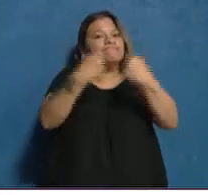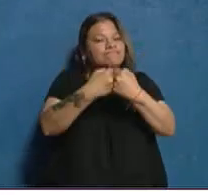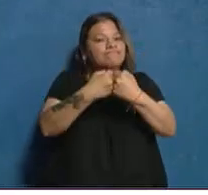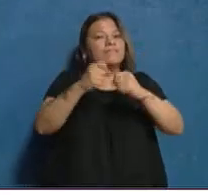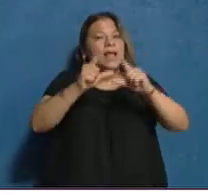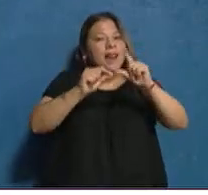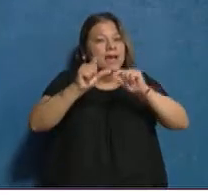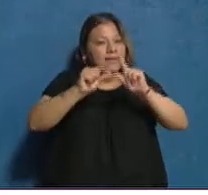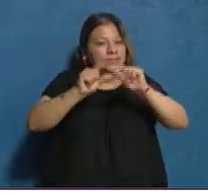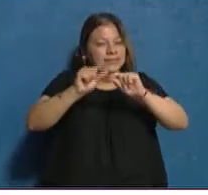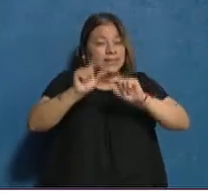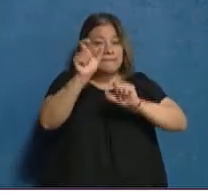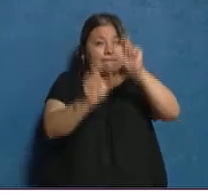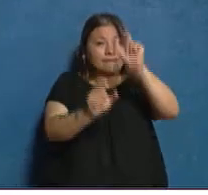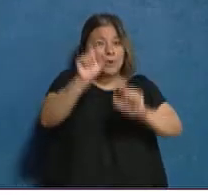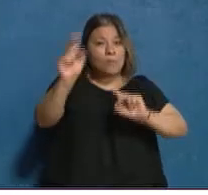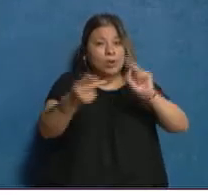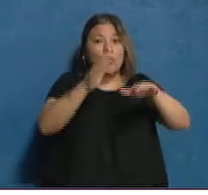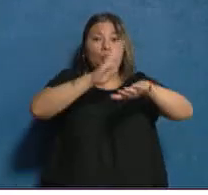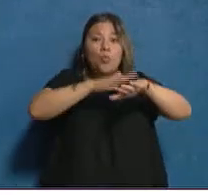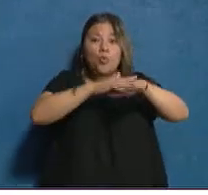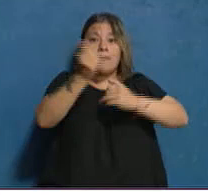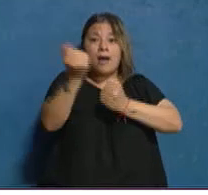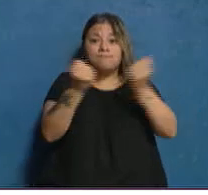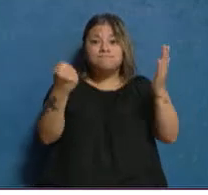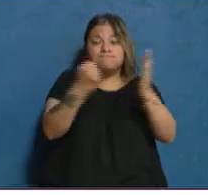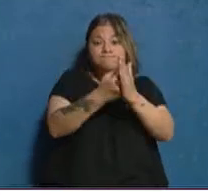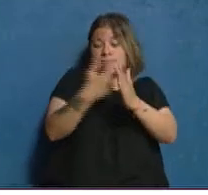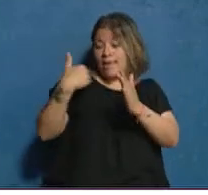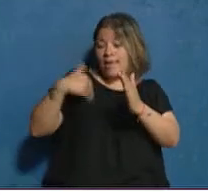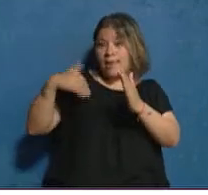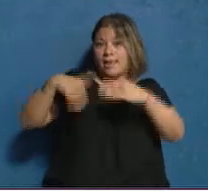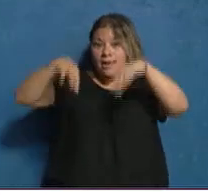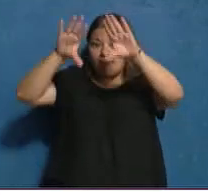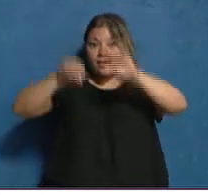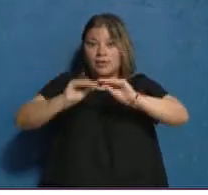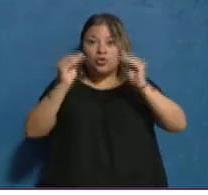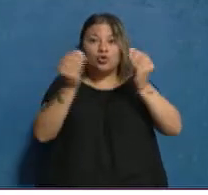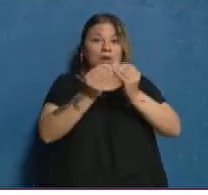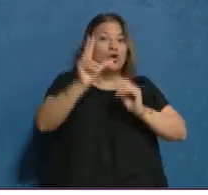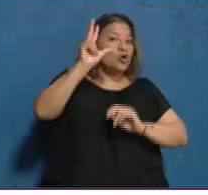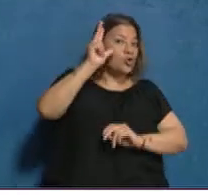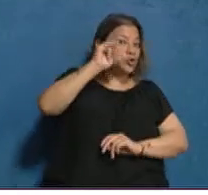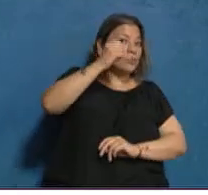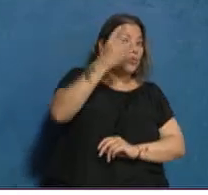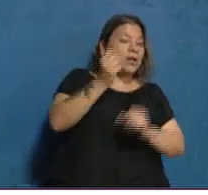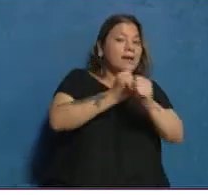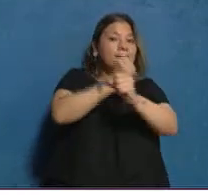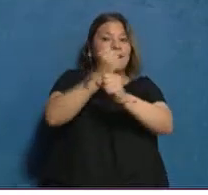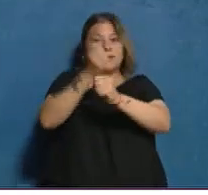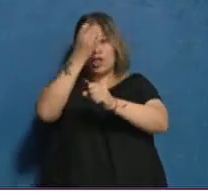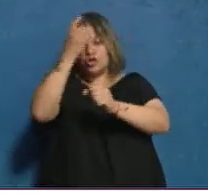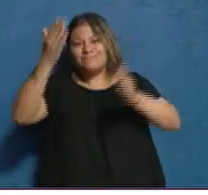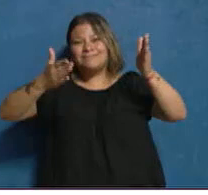tasa de muertos por siniestros viales en nuestro país está entre el 8,4 a 12 cada